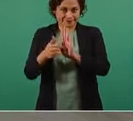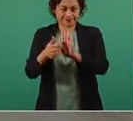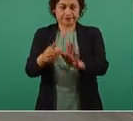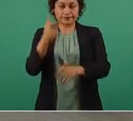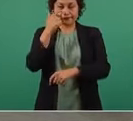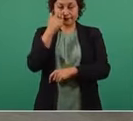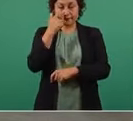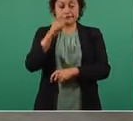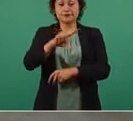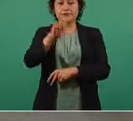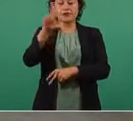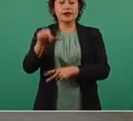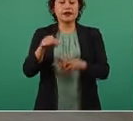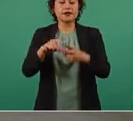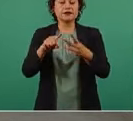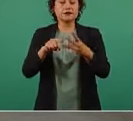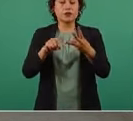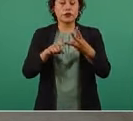y